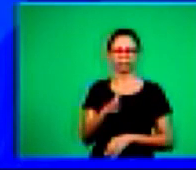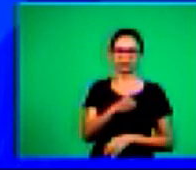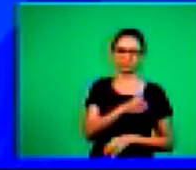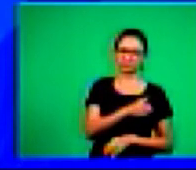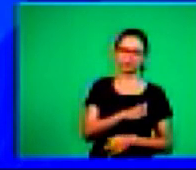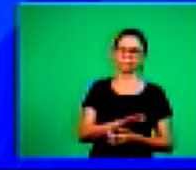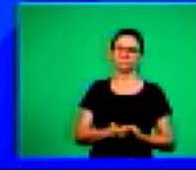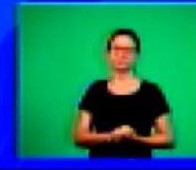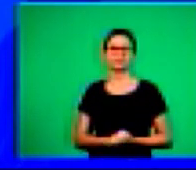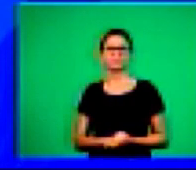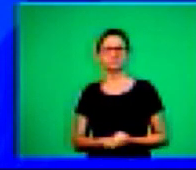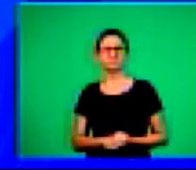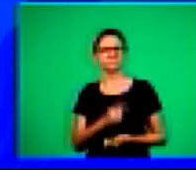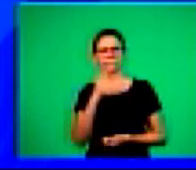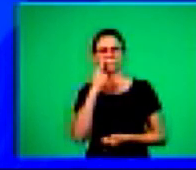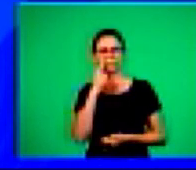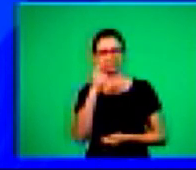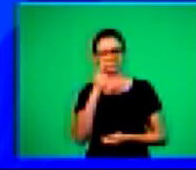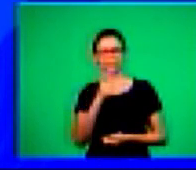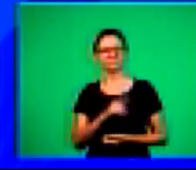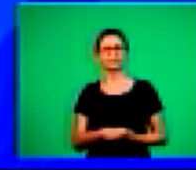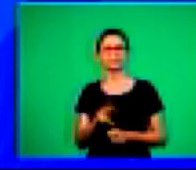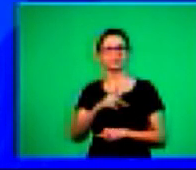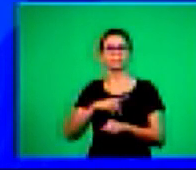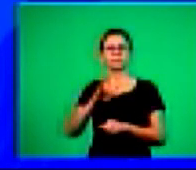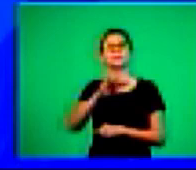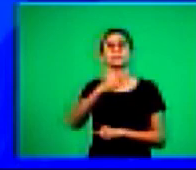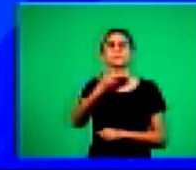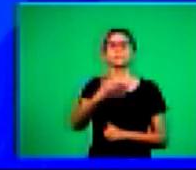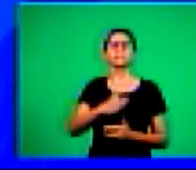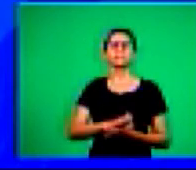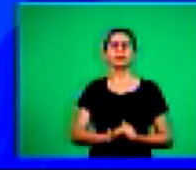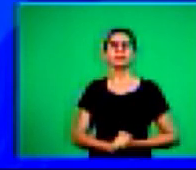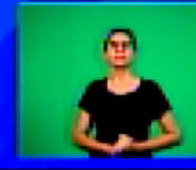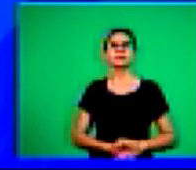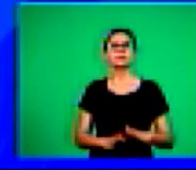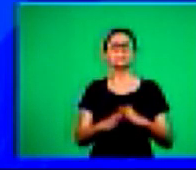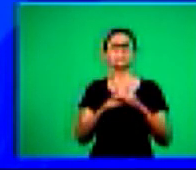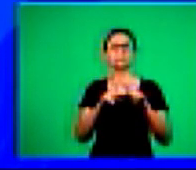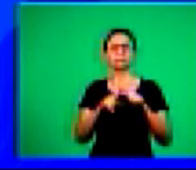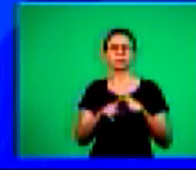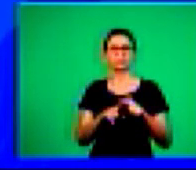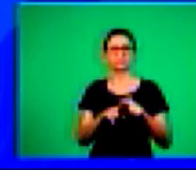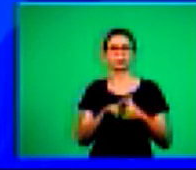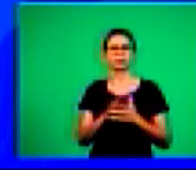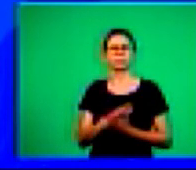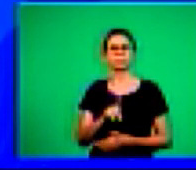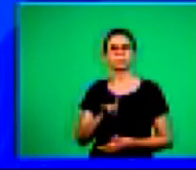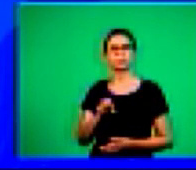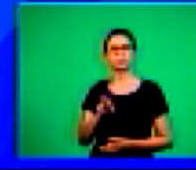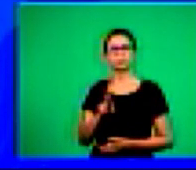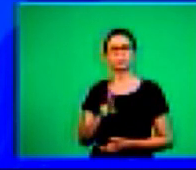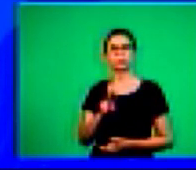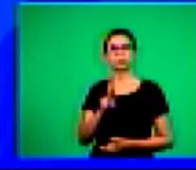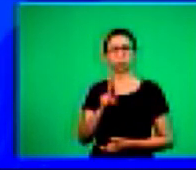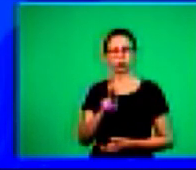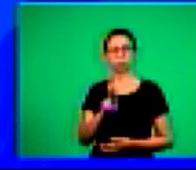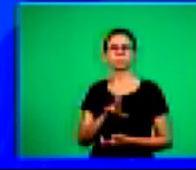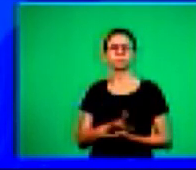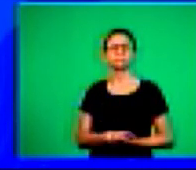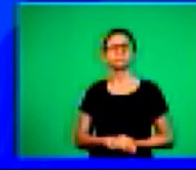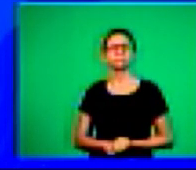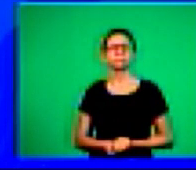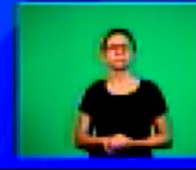otra asistencia también que queremos destacar en el exterior es la asistencia a las iglesias de perú y allí en